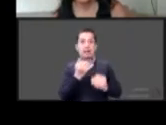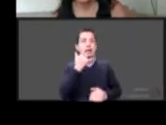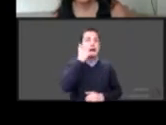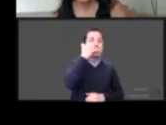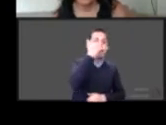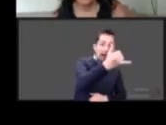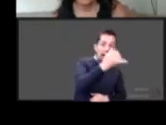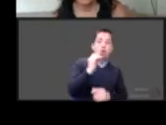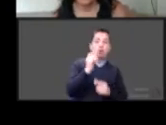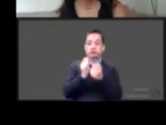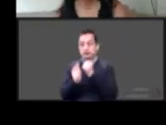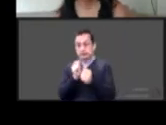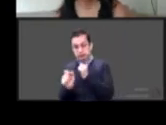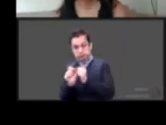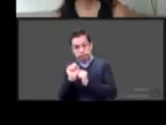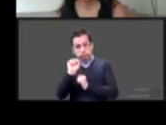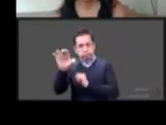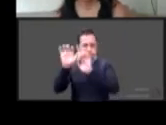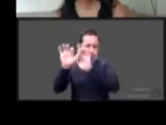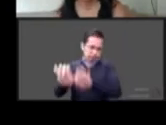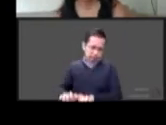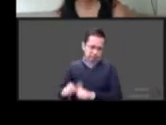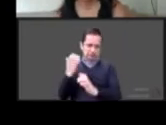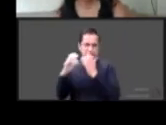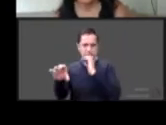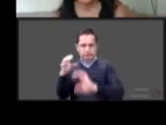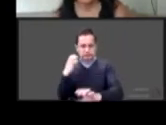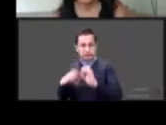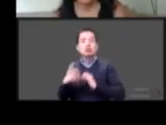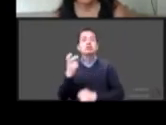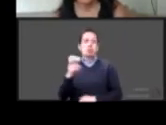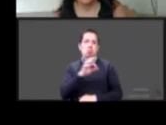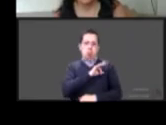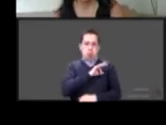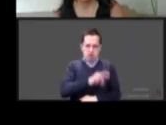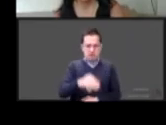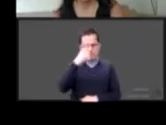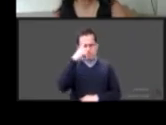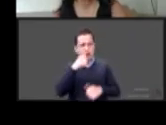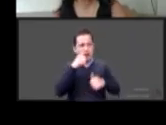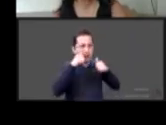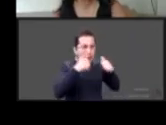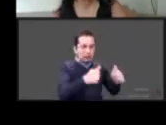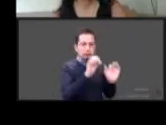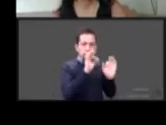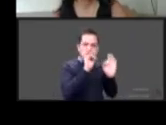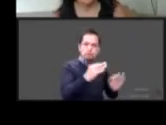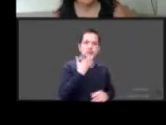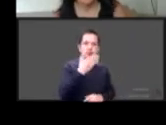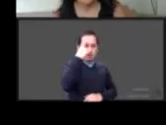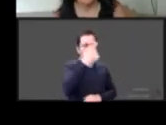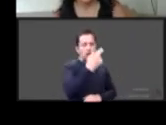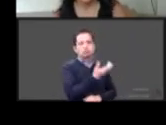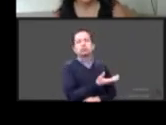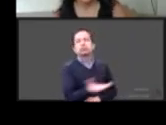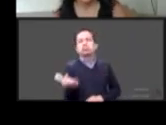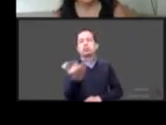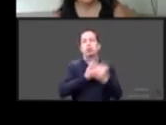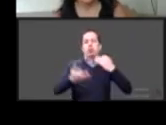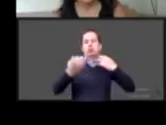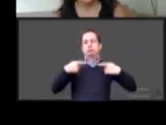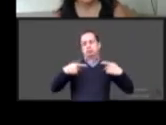atención personalizada al caso específico y al manejo específico de las emociones. Y es muy importante